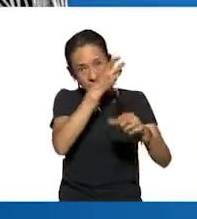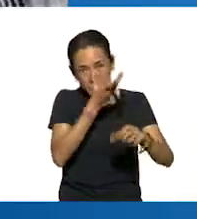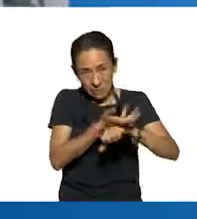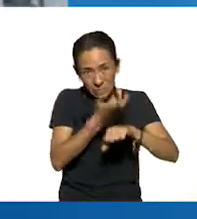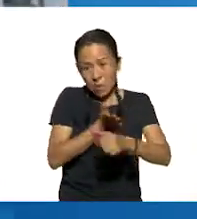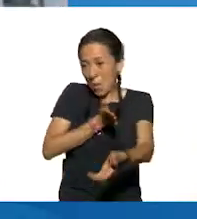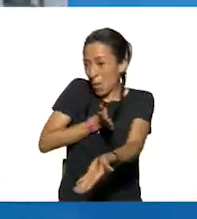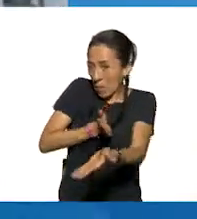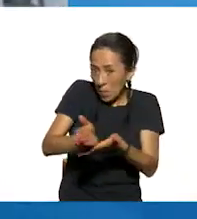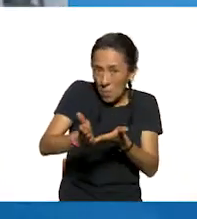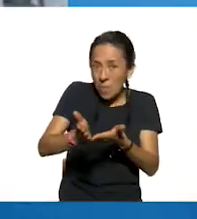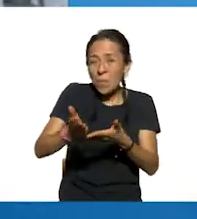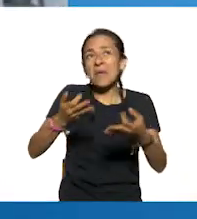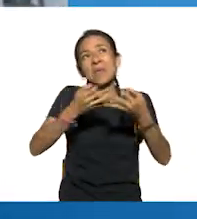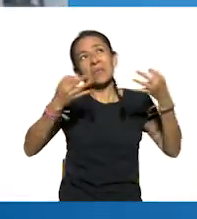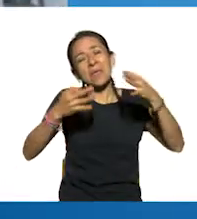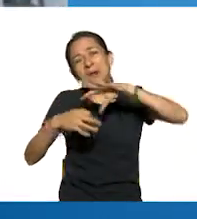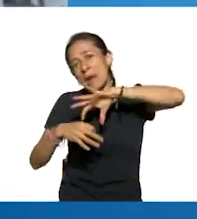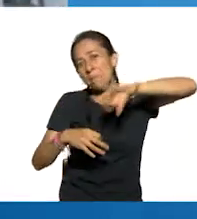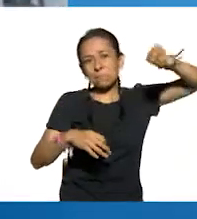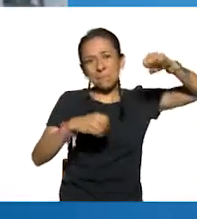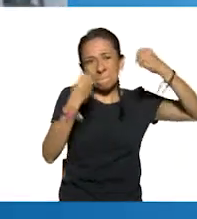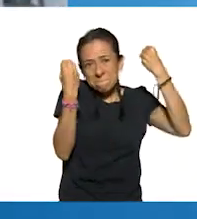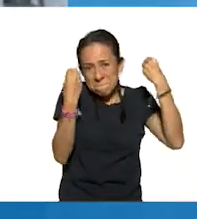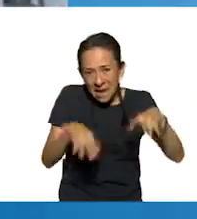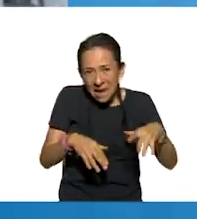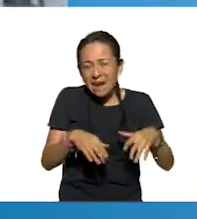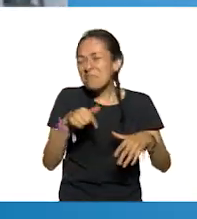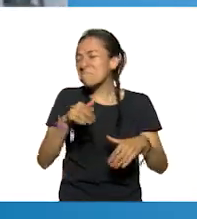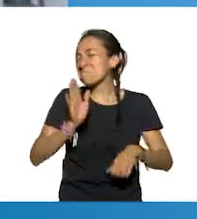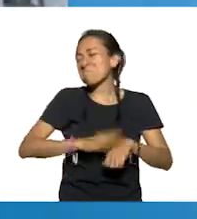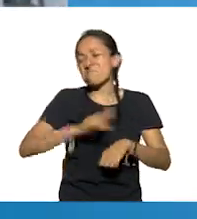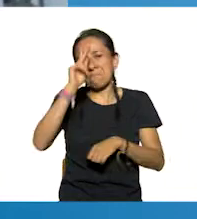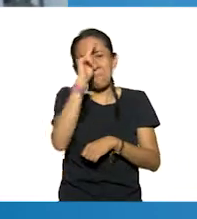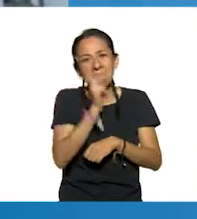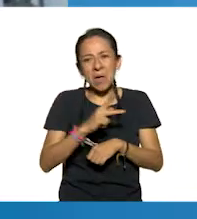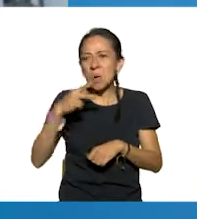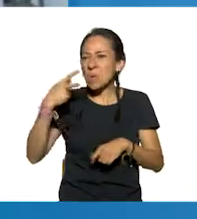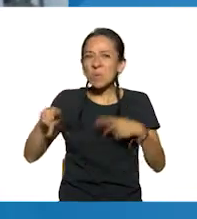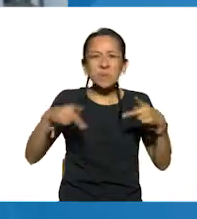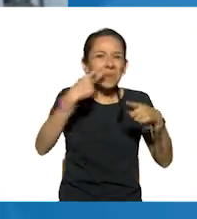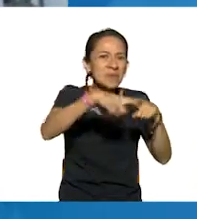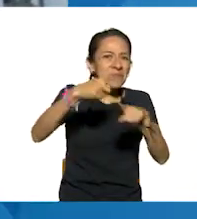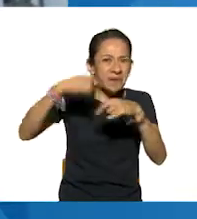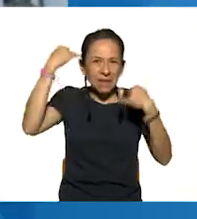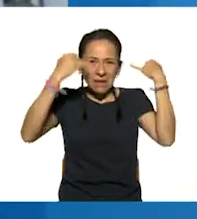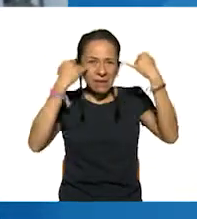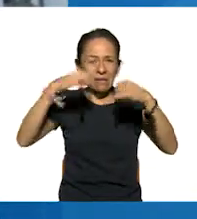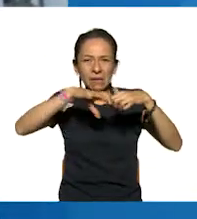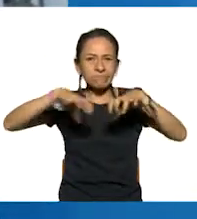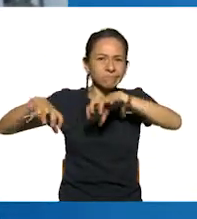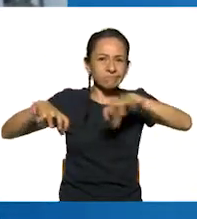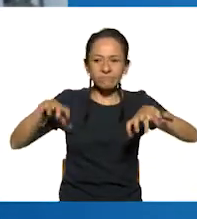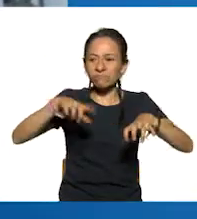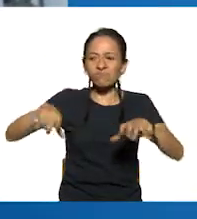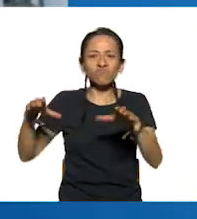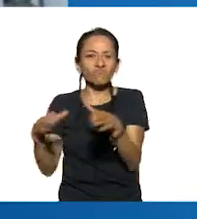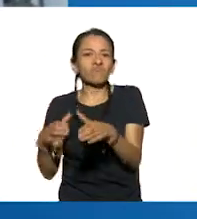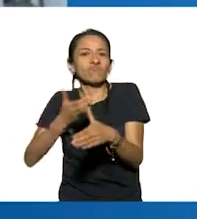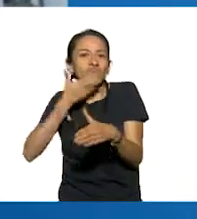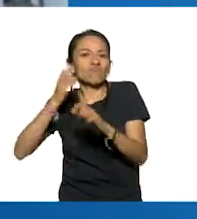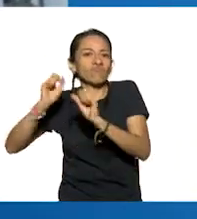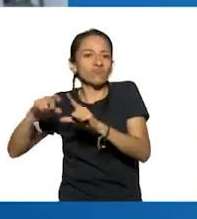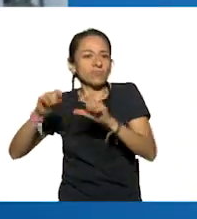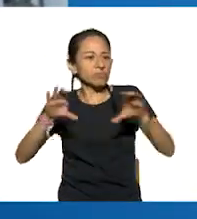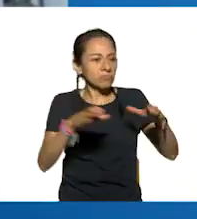territorio. Había quedado muy dividido el país en términos de ideologías, las llamamos conservadoras, liberales, pero